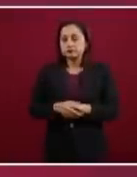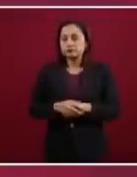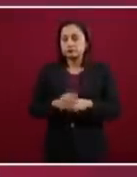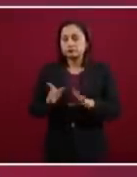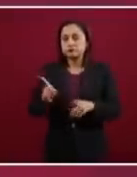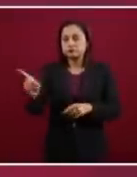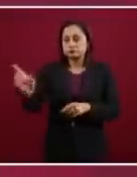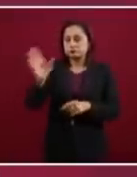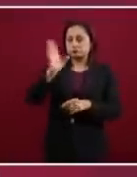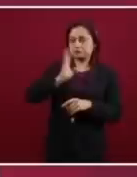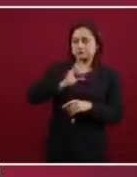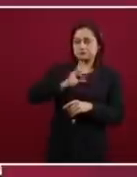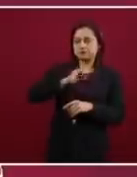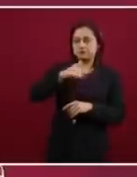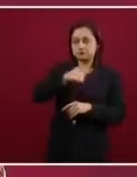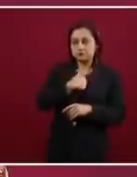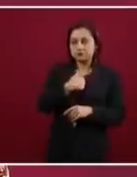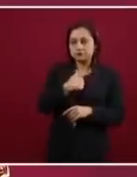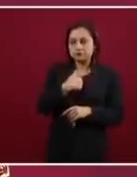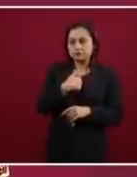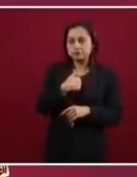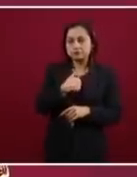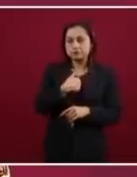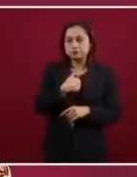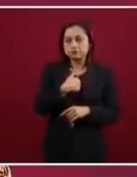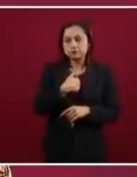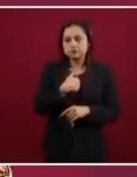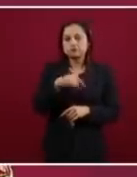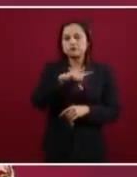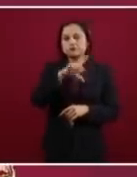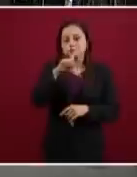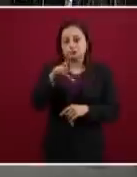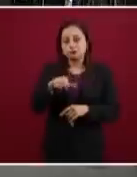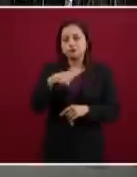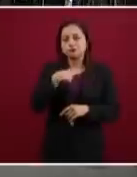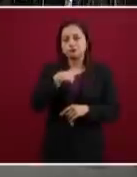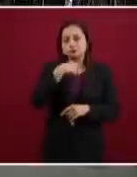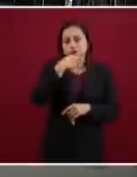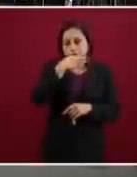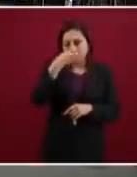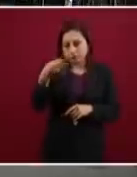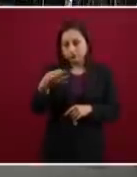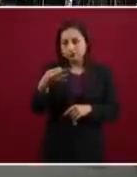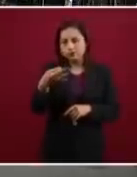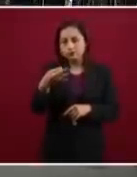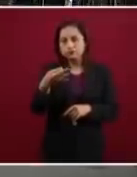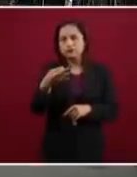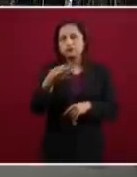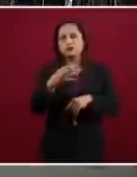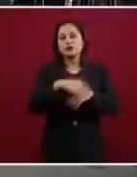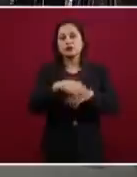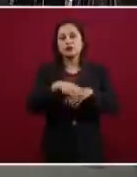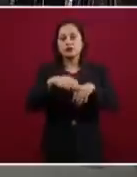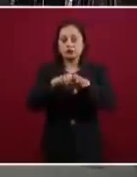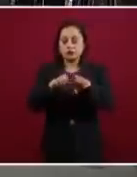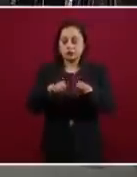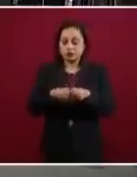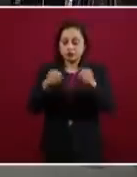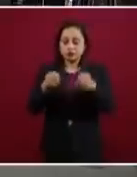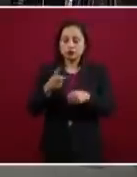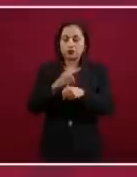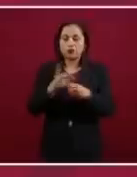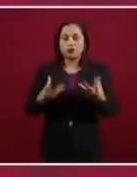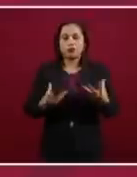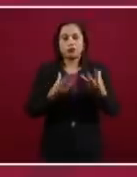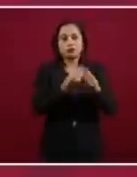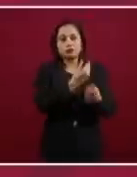persona y desde nuevamente pero yo haber hecho del conocimiento del gabinete de seguridad y el gabinete